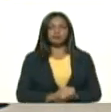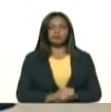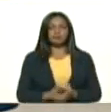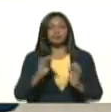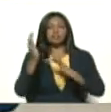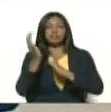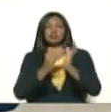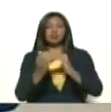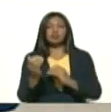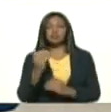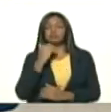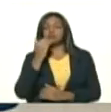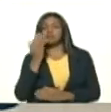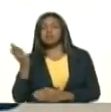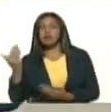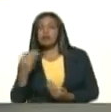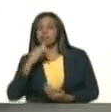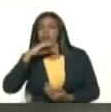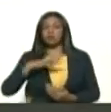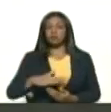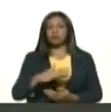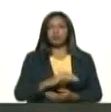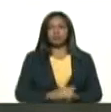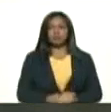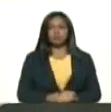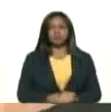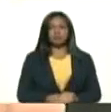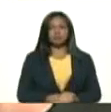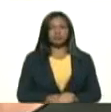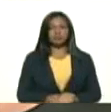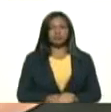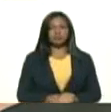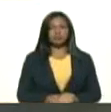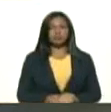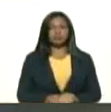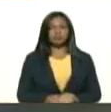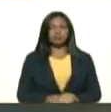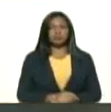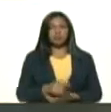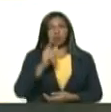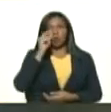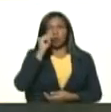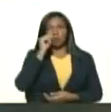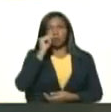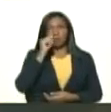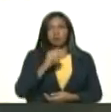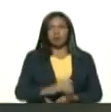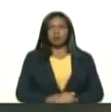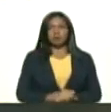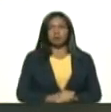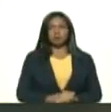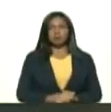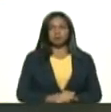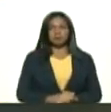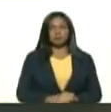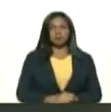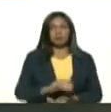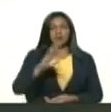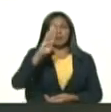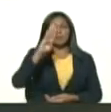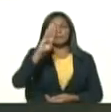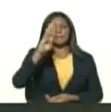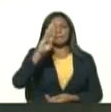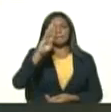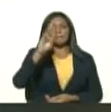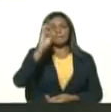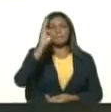aproximación histórica de el padre vasco José Antonio Pagola. ¿Qué